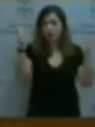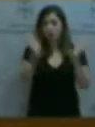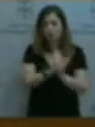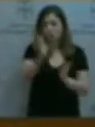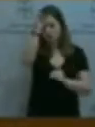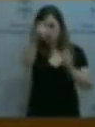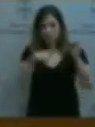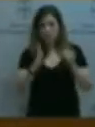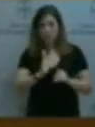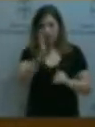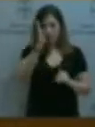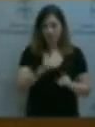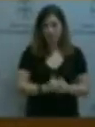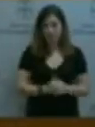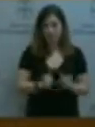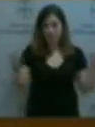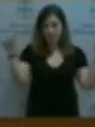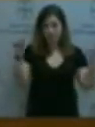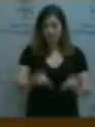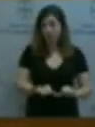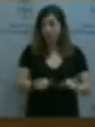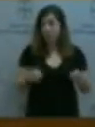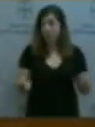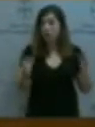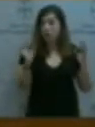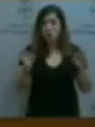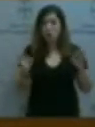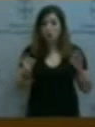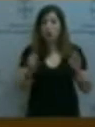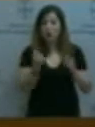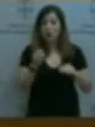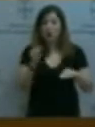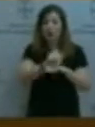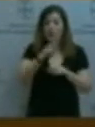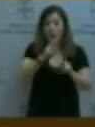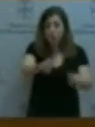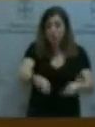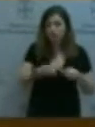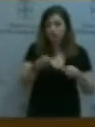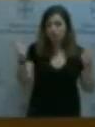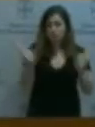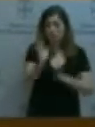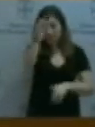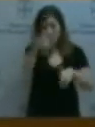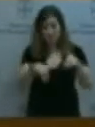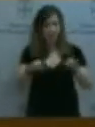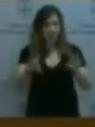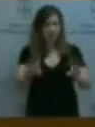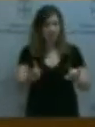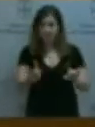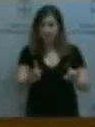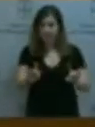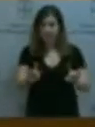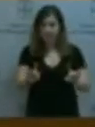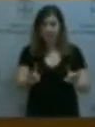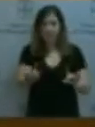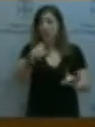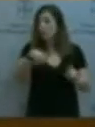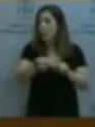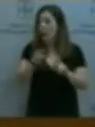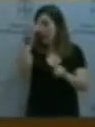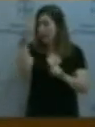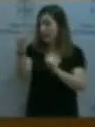Todo lo que venía para reactivar cuencas mineras se quedó en nada. Íbamos a ser la Alemania o el Silicon Valley, según los